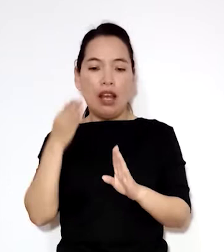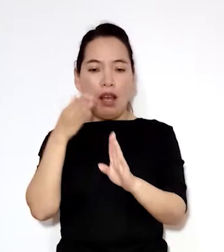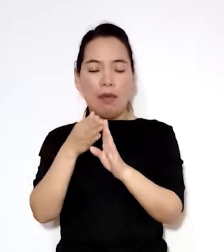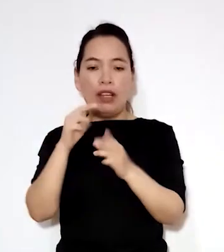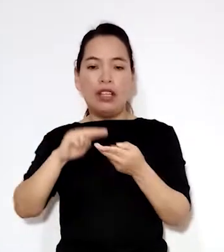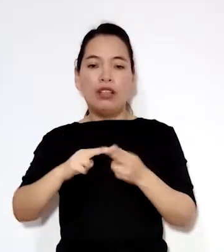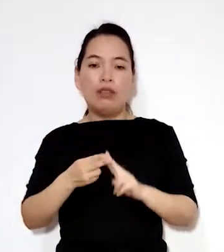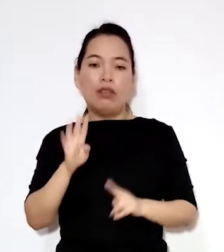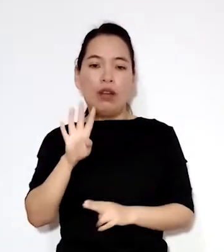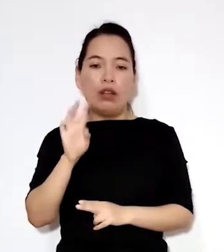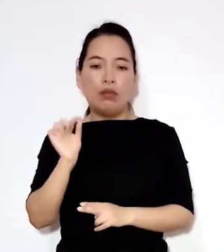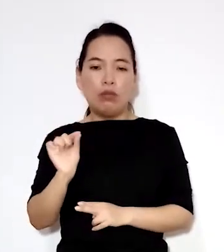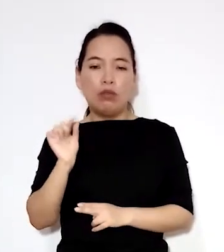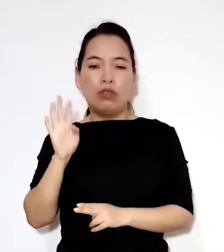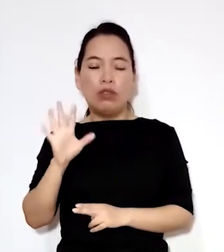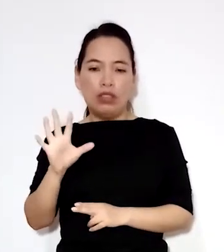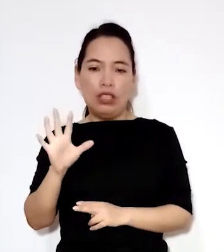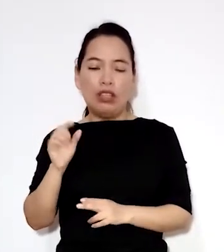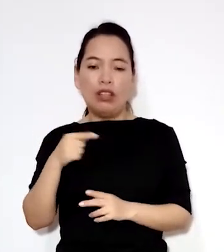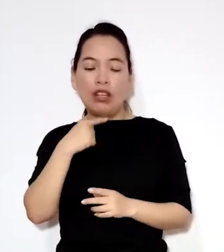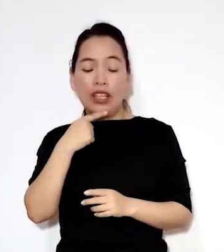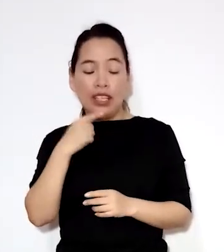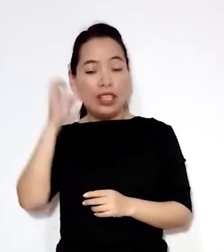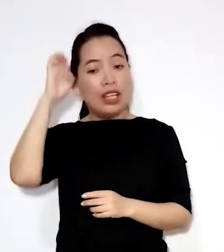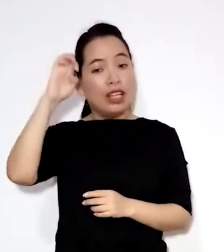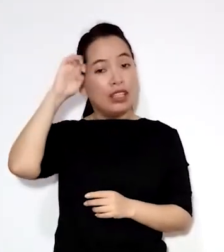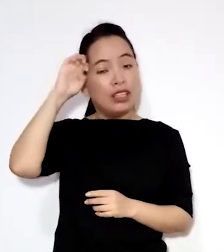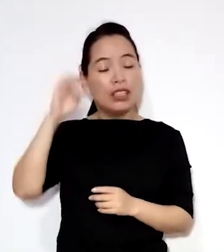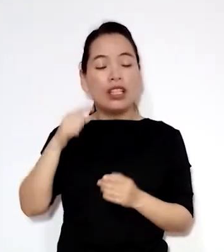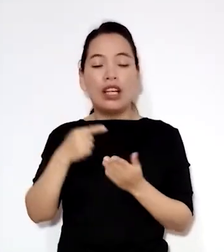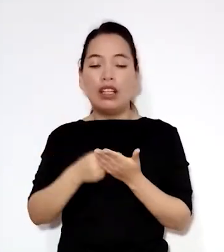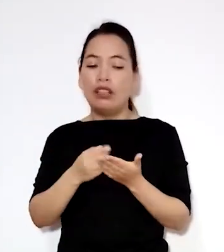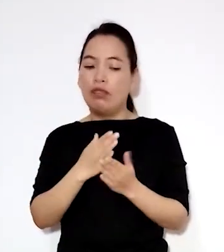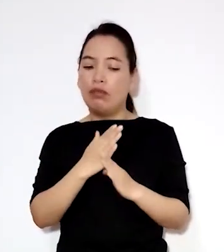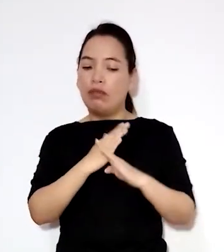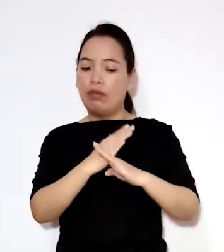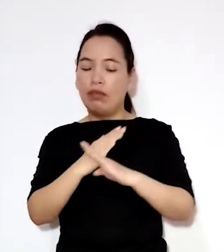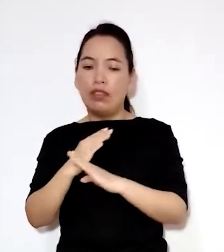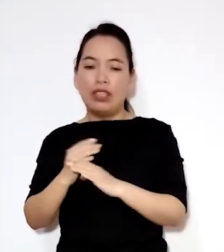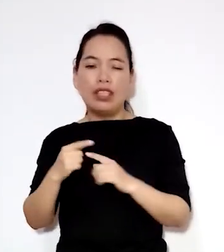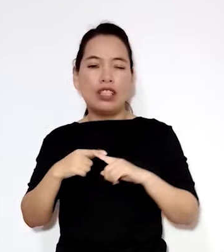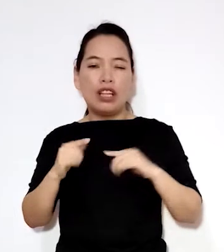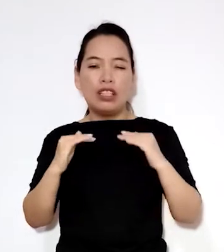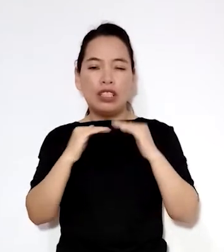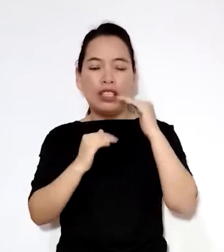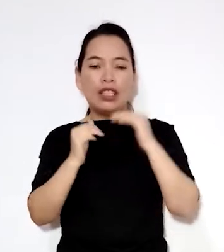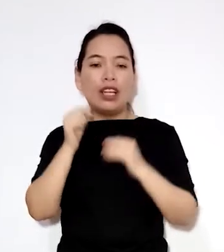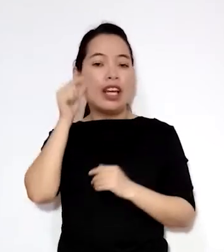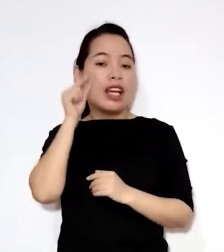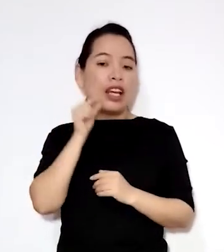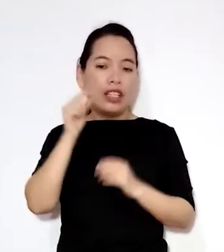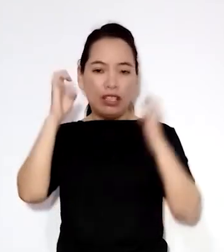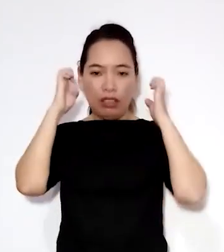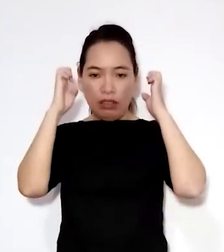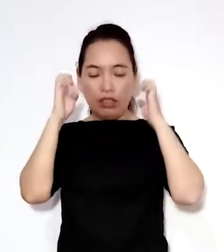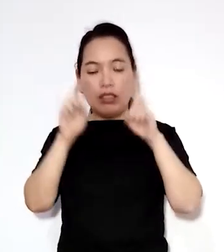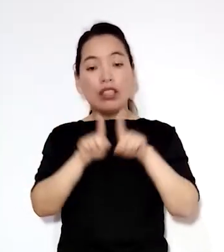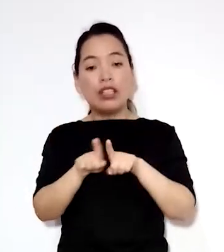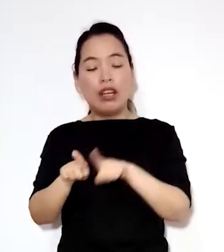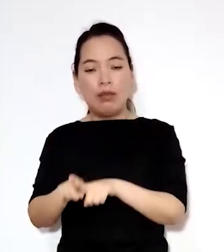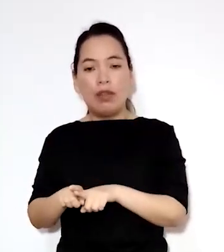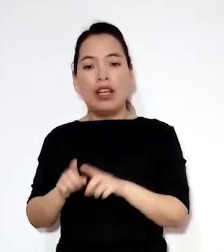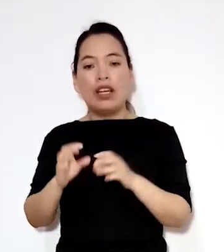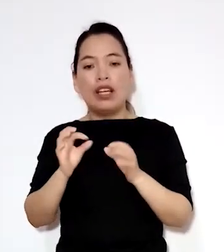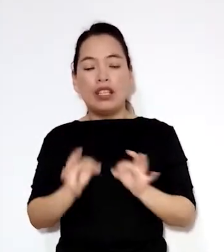particular subraya el compromiso de los estados en eliminar las disparidades de género en educación, pero también ponen